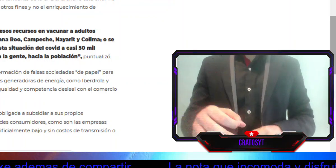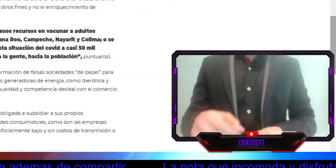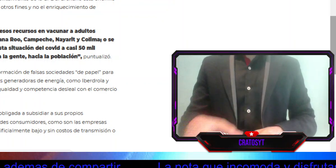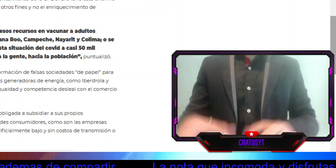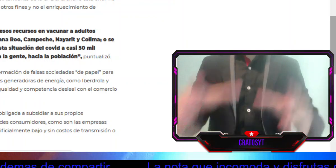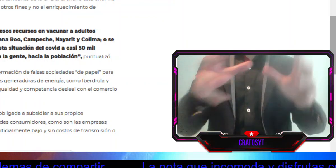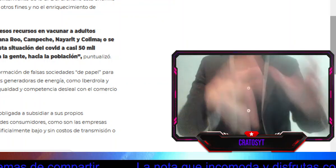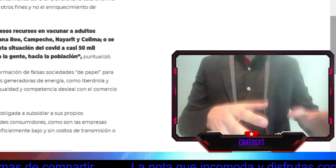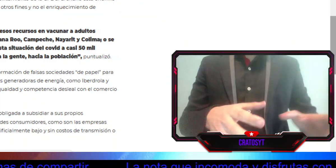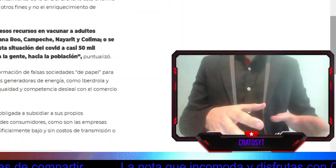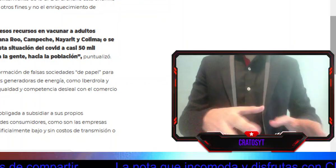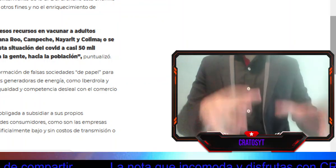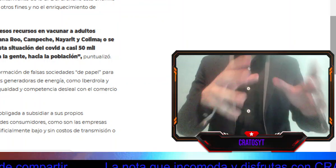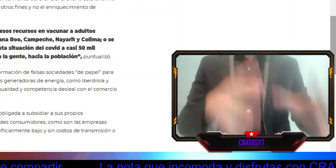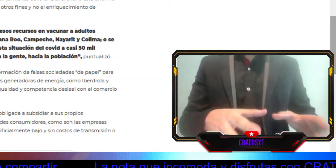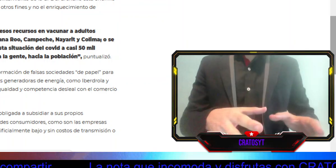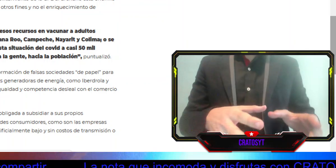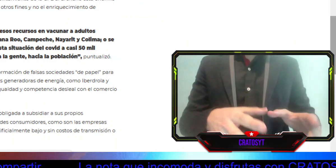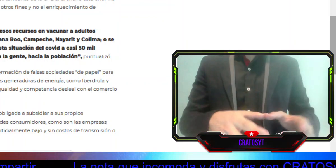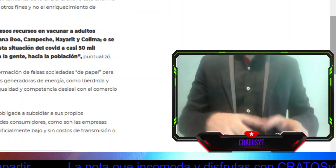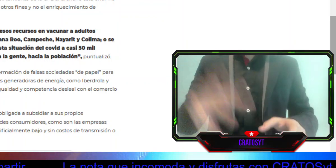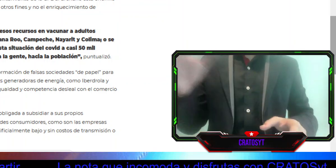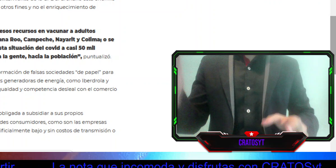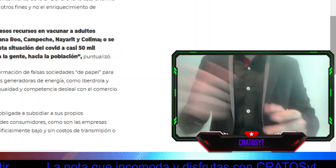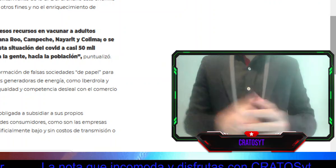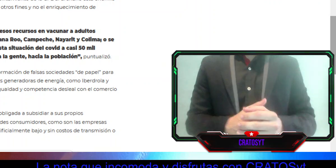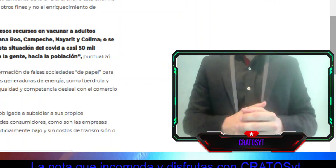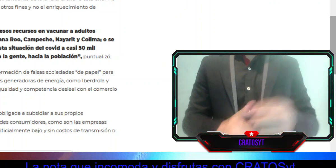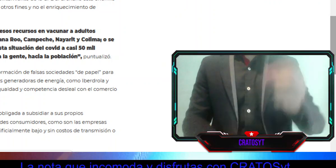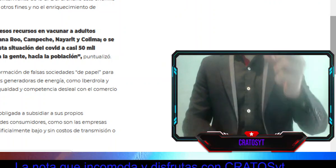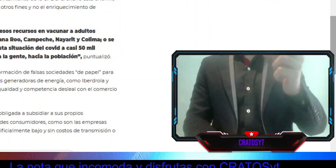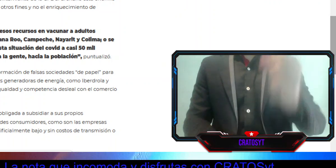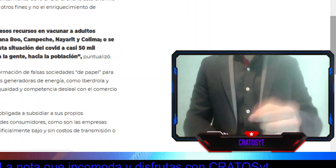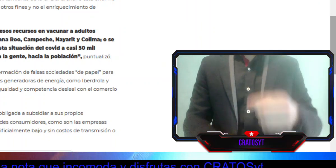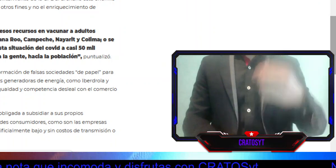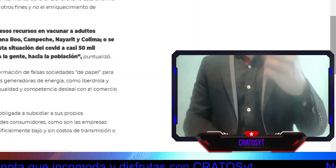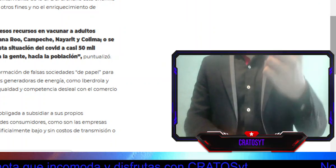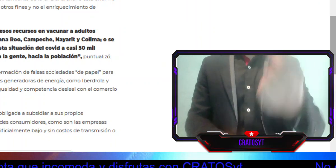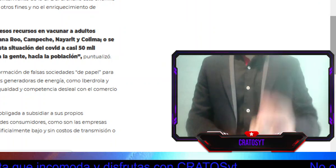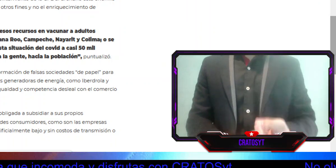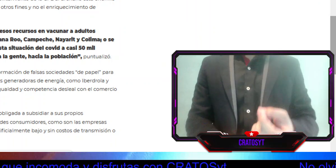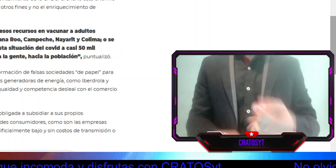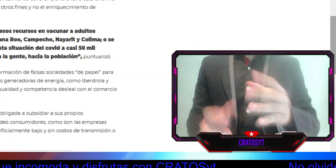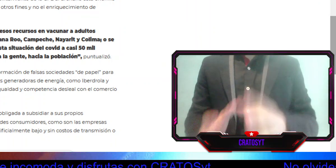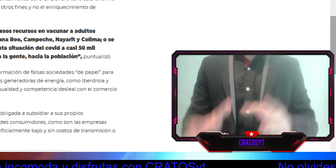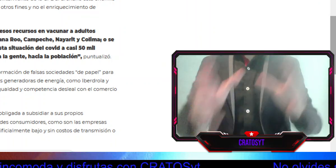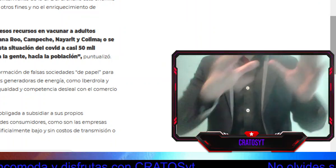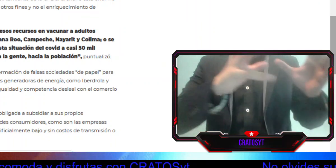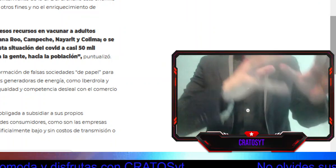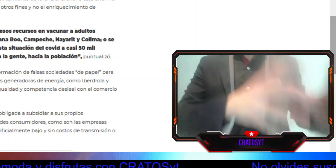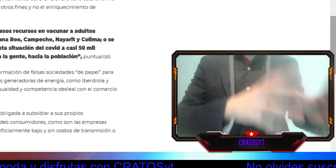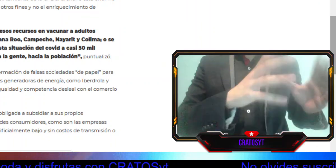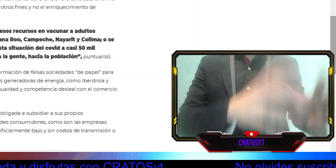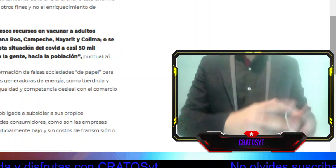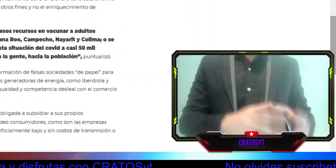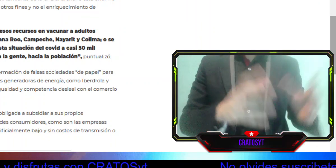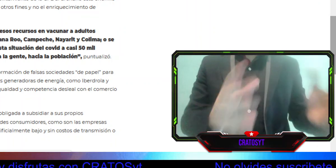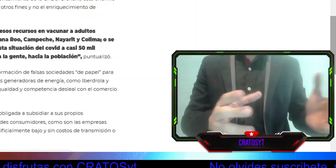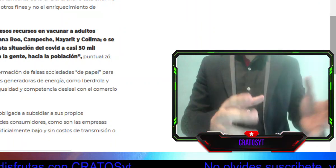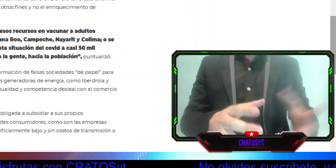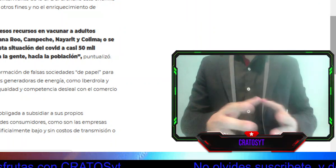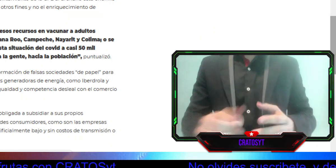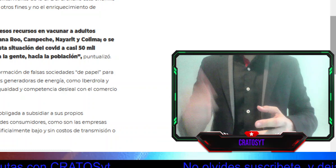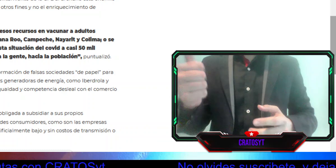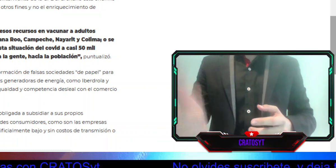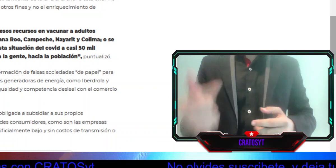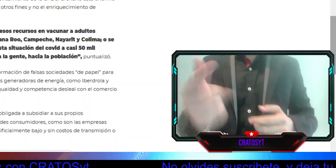aquí de joderse a una empresa como es a la CFE para favorecer a otras, que es lo que hizo la reforma impulsada durante la anterior administración de Peña